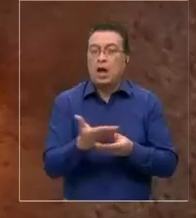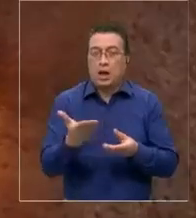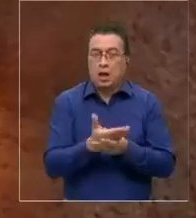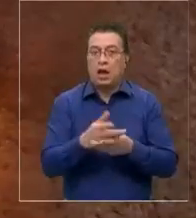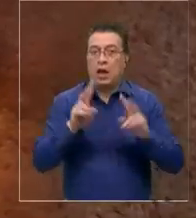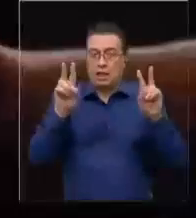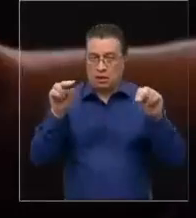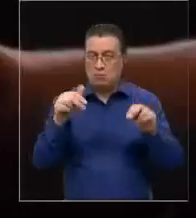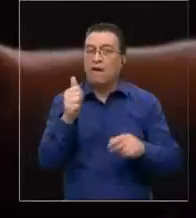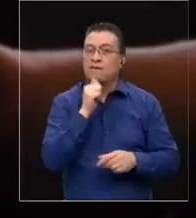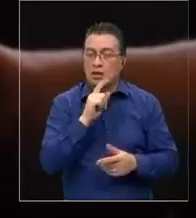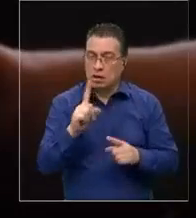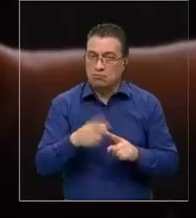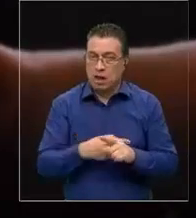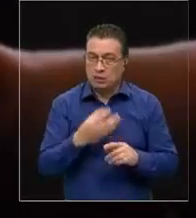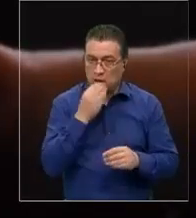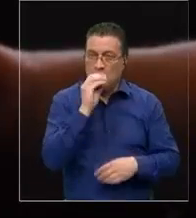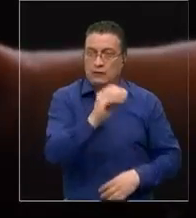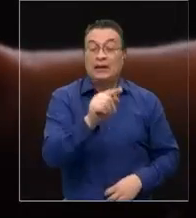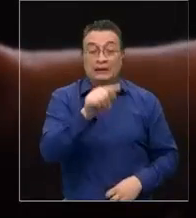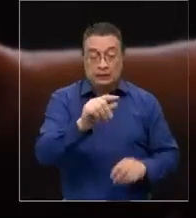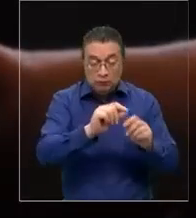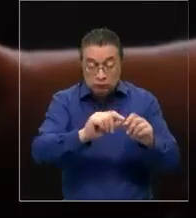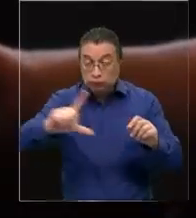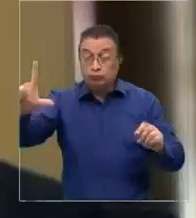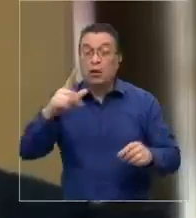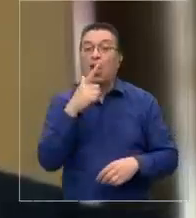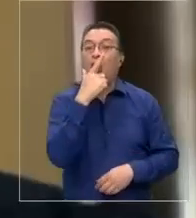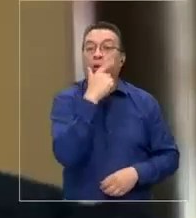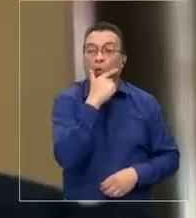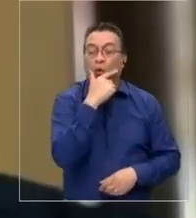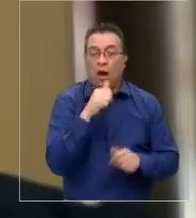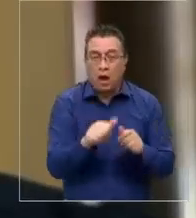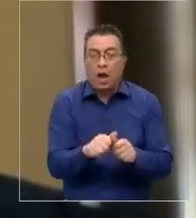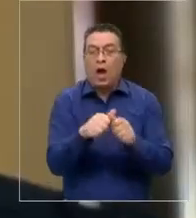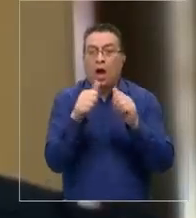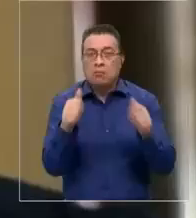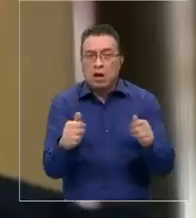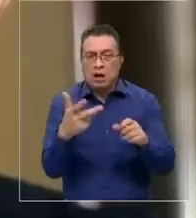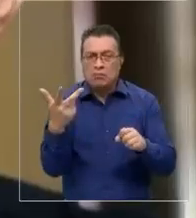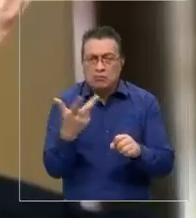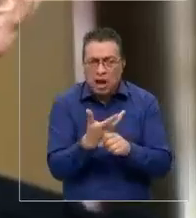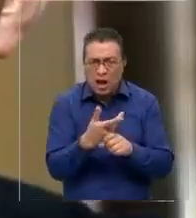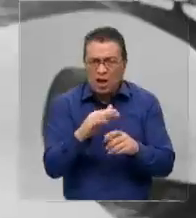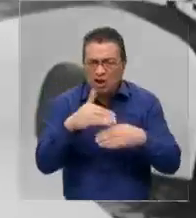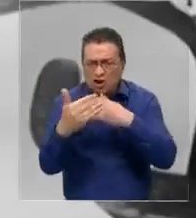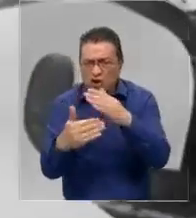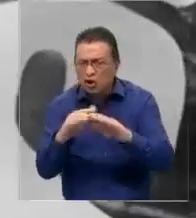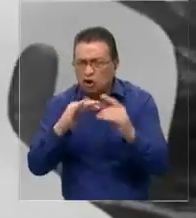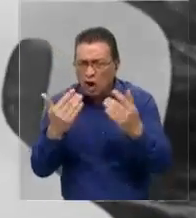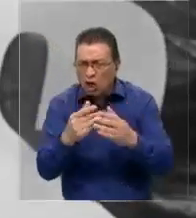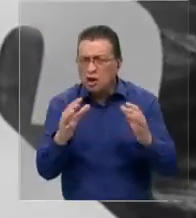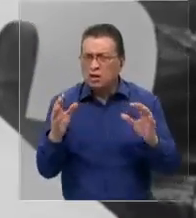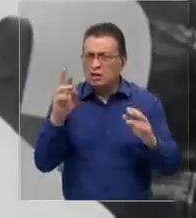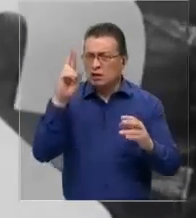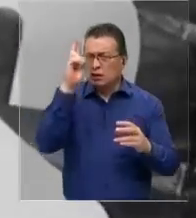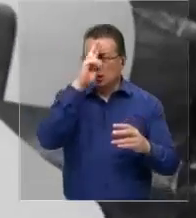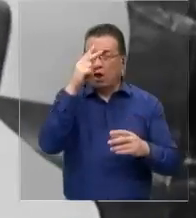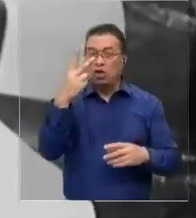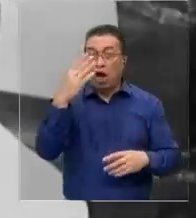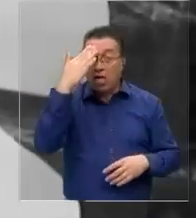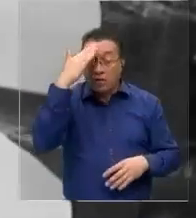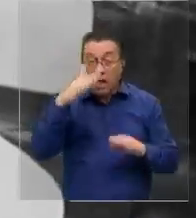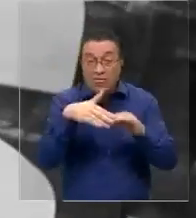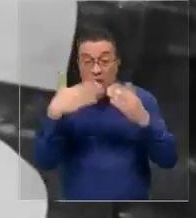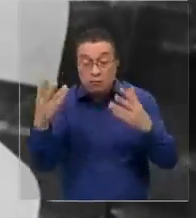índole criminalístico. Y desde ahí se genera toda esta duga, sumado el mal proceder y todo el mal procedimiento. Dos días después de